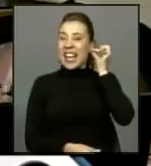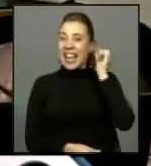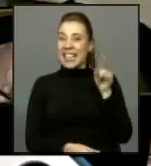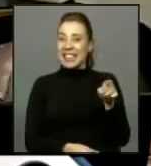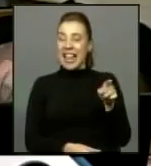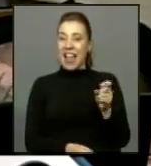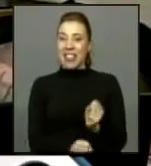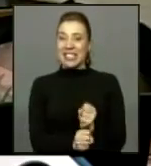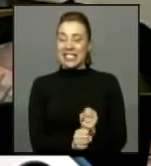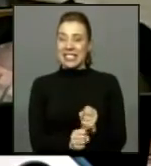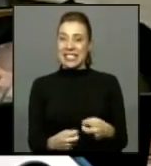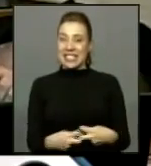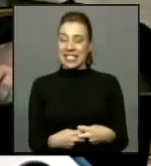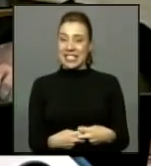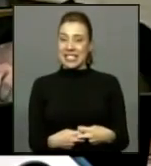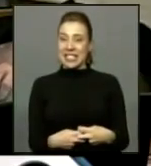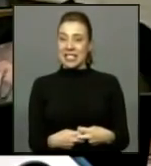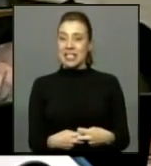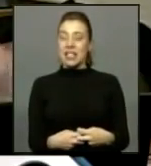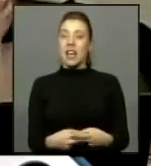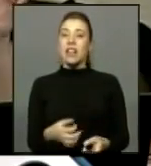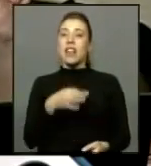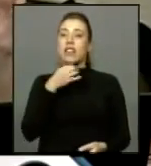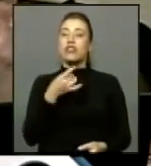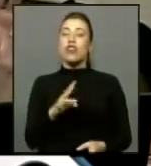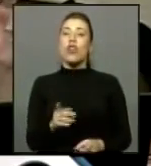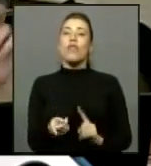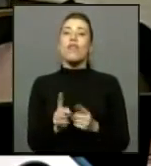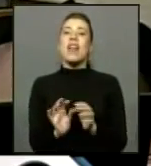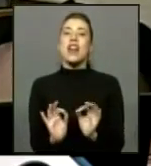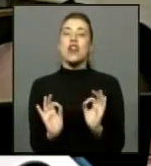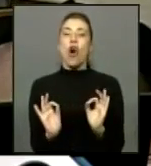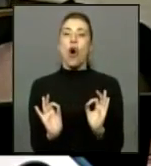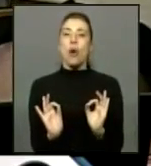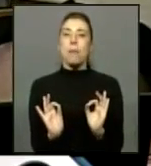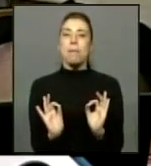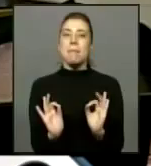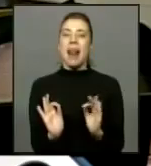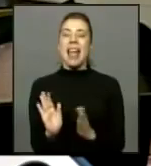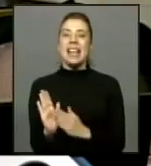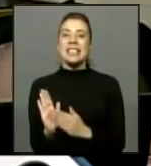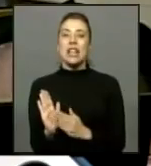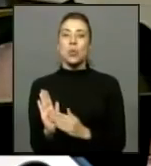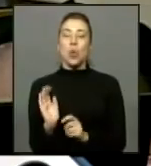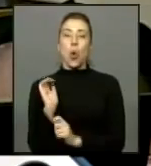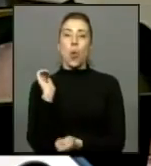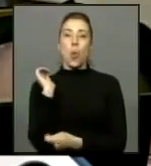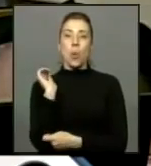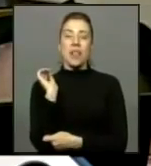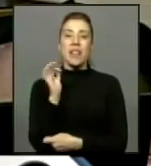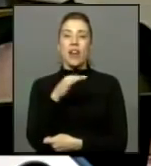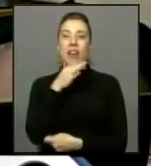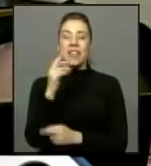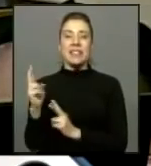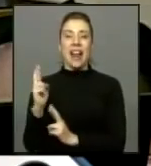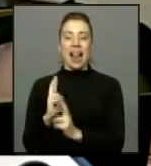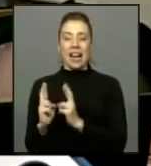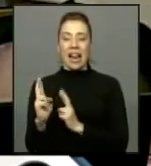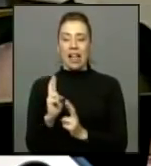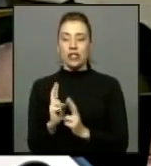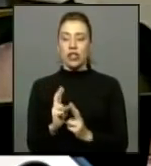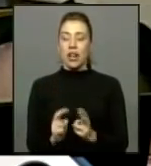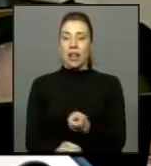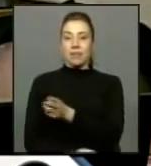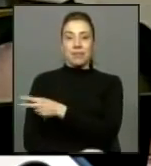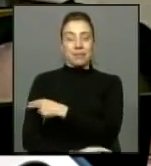día de hoy, a lo más podemos hablar de normalizaciones en el estatuto jurídico que rige las relaciones entre